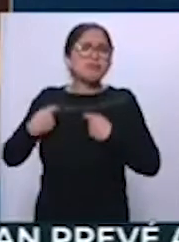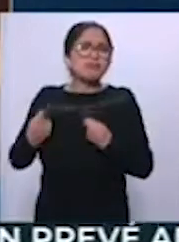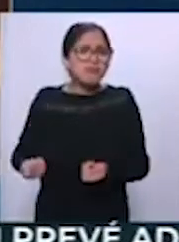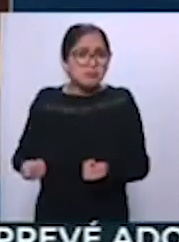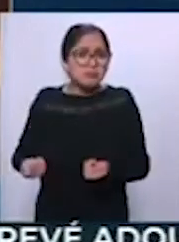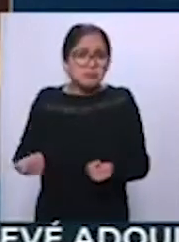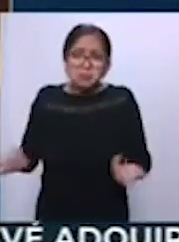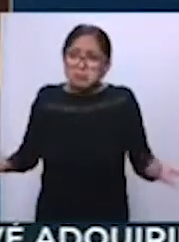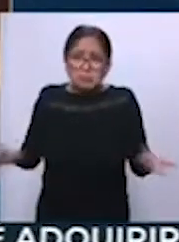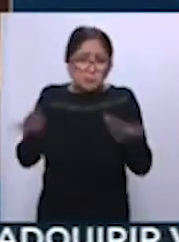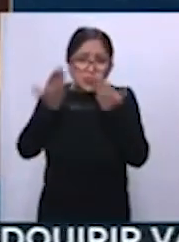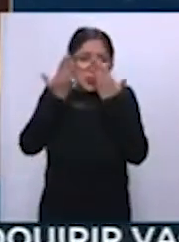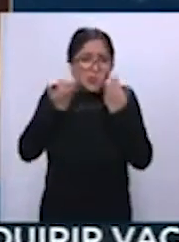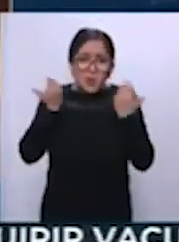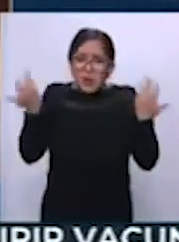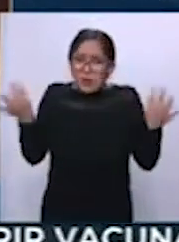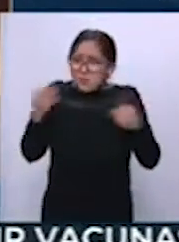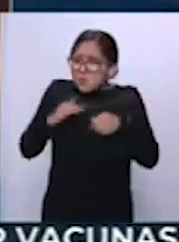ninguno.